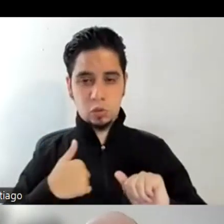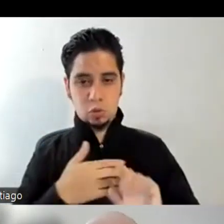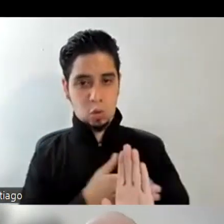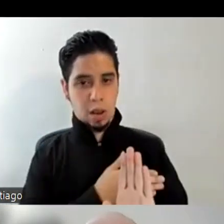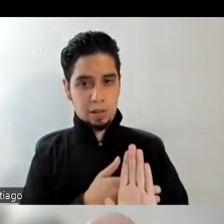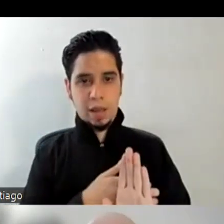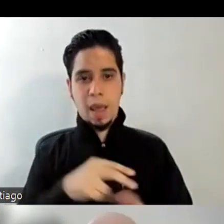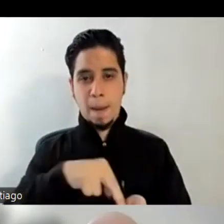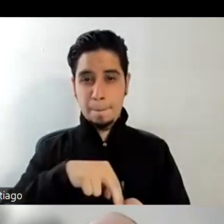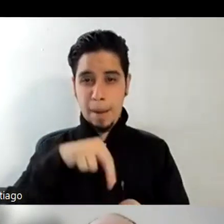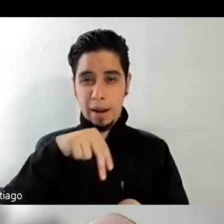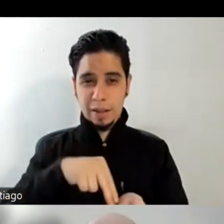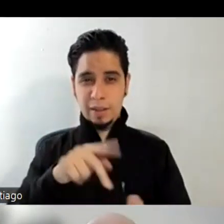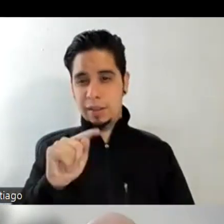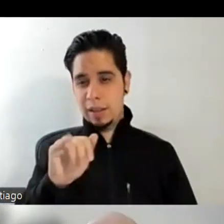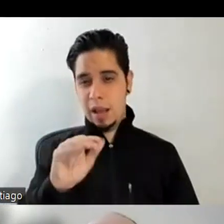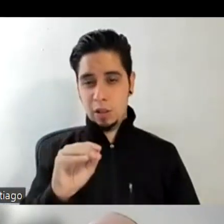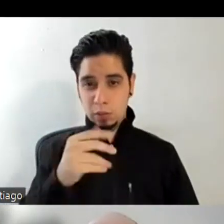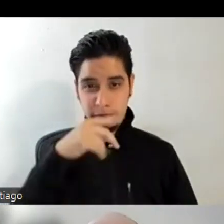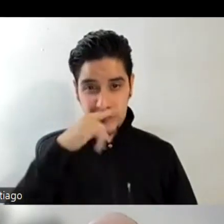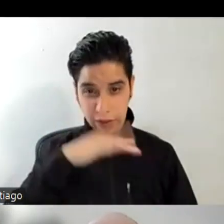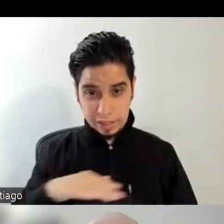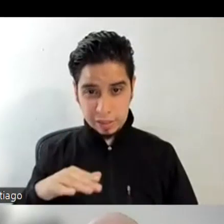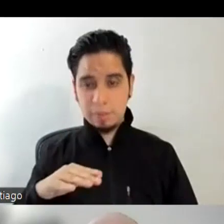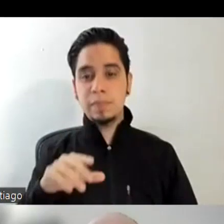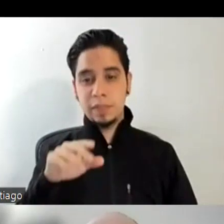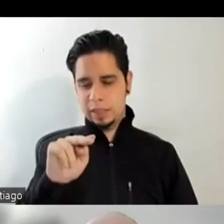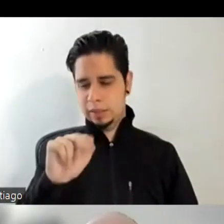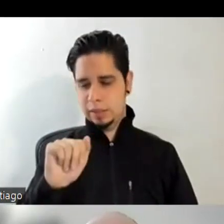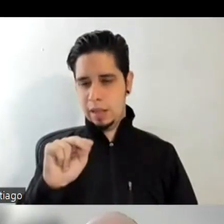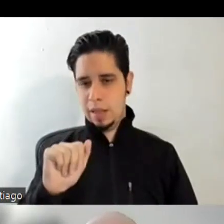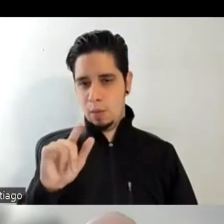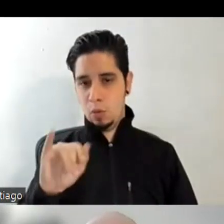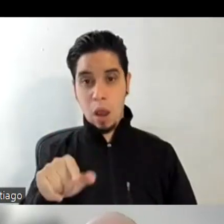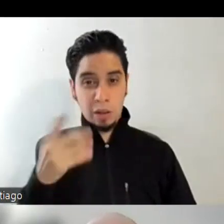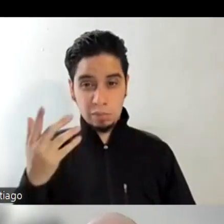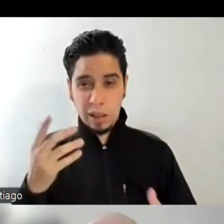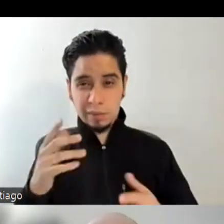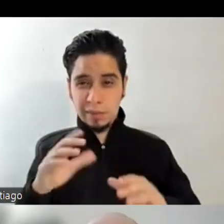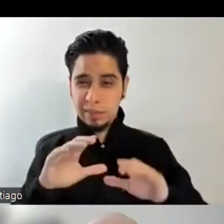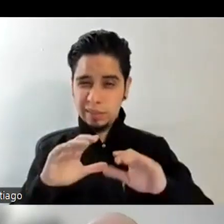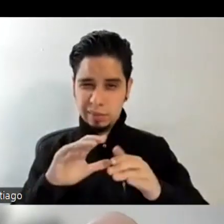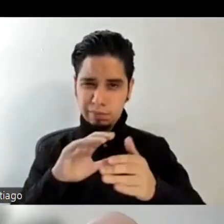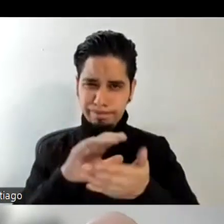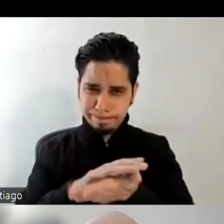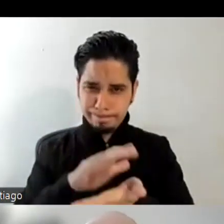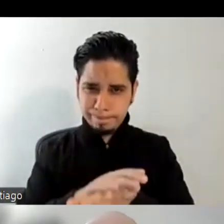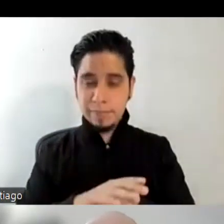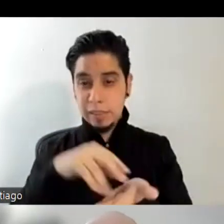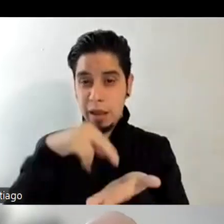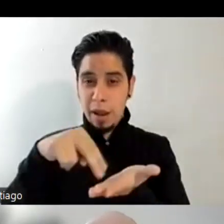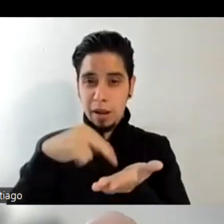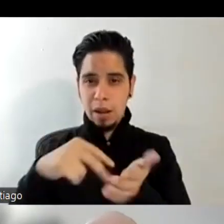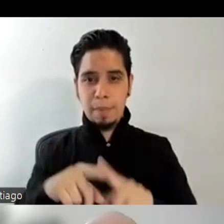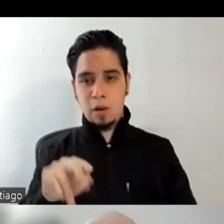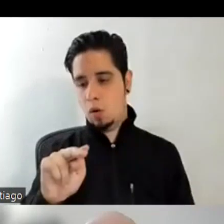Teatro Infantil de Nana Udo. Ajá. Yo estudiaba, pues allí, eso era una academia de baile. Uh-huh. Originalmente era una academia de baile, pero Nana